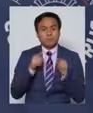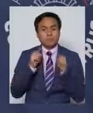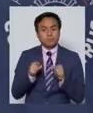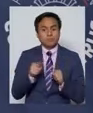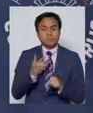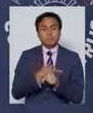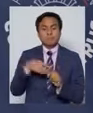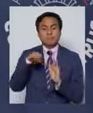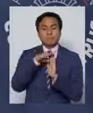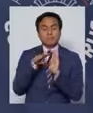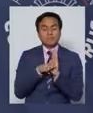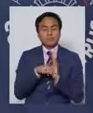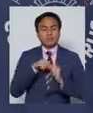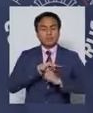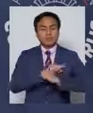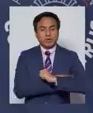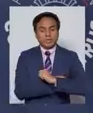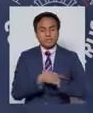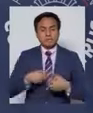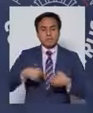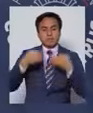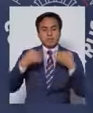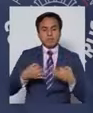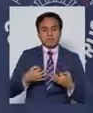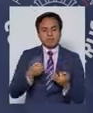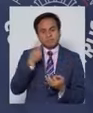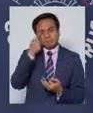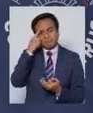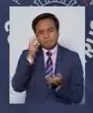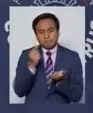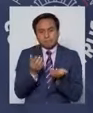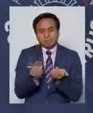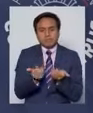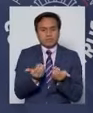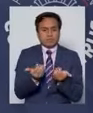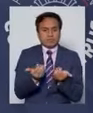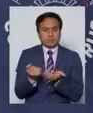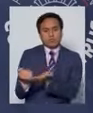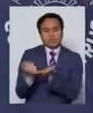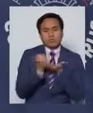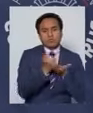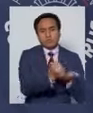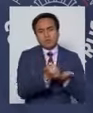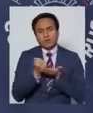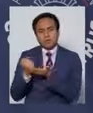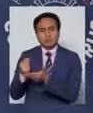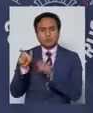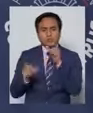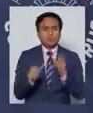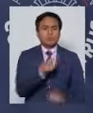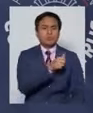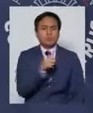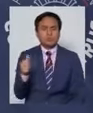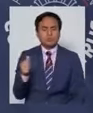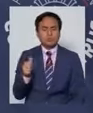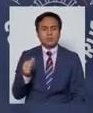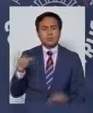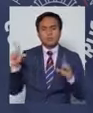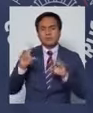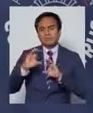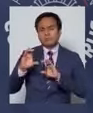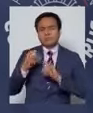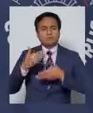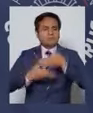tomamos medidas muy fuertes, muy firmes, pero necesitamos la colaboración de todos, de los medios de